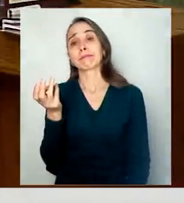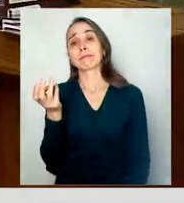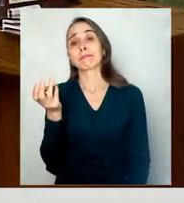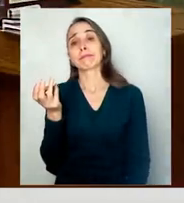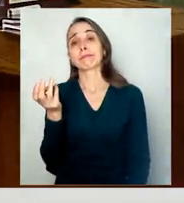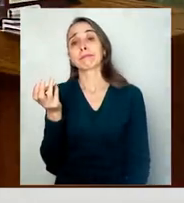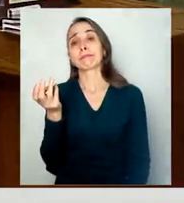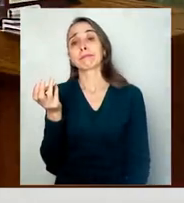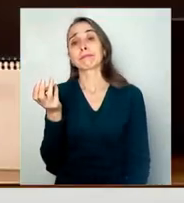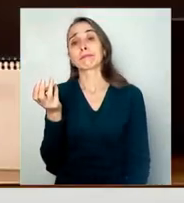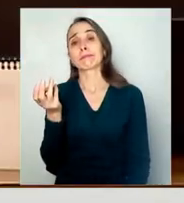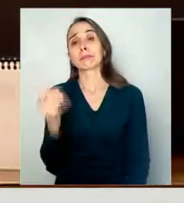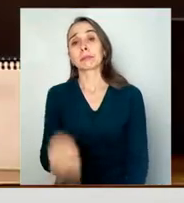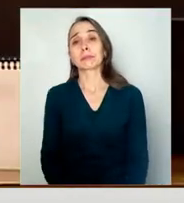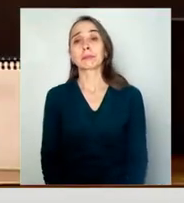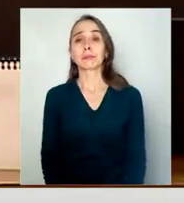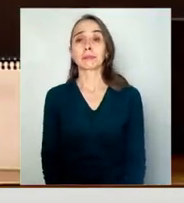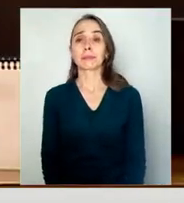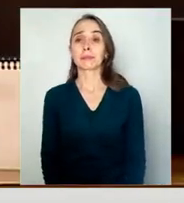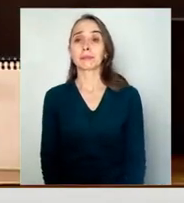en la diputada